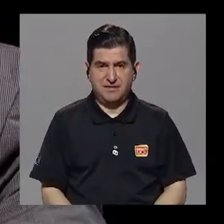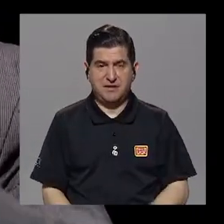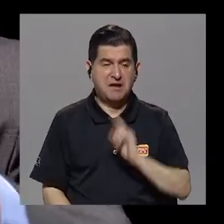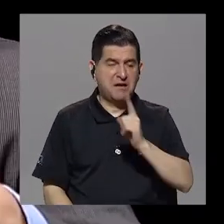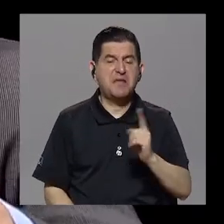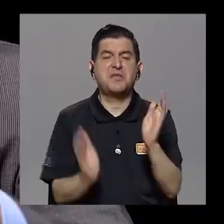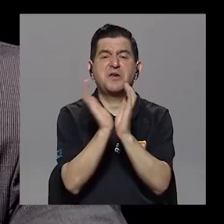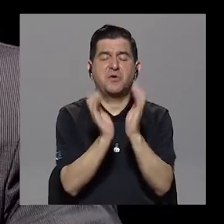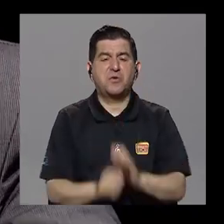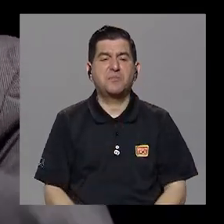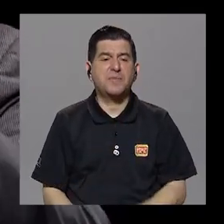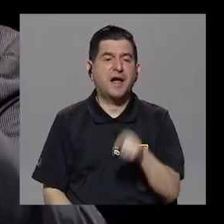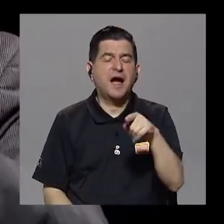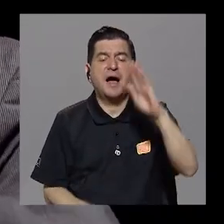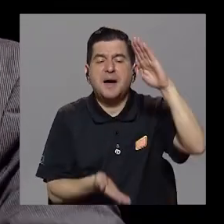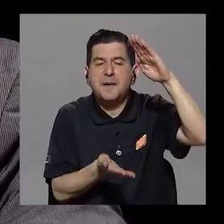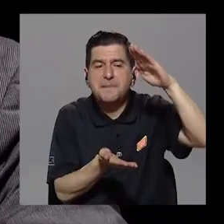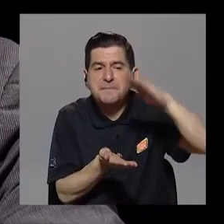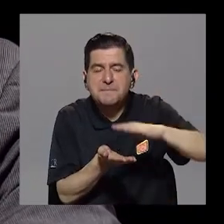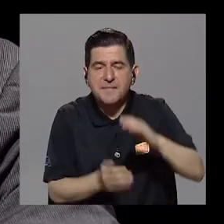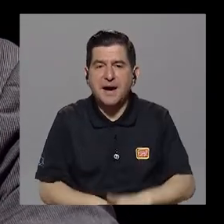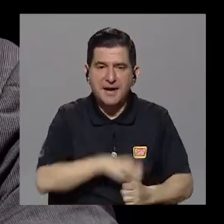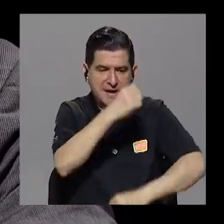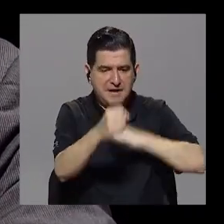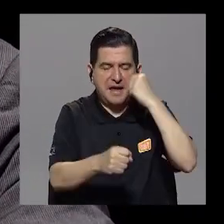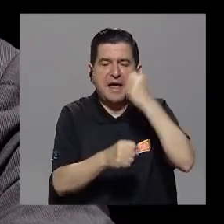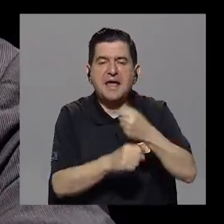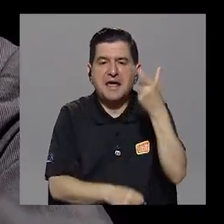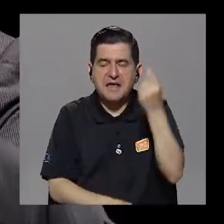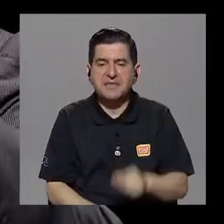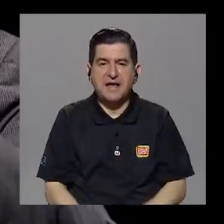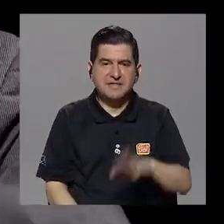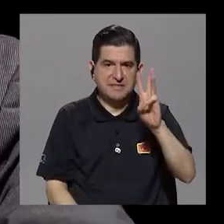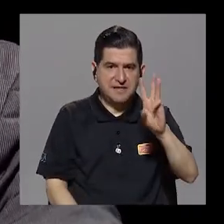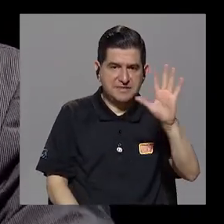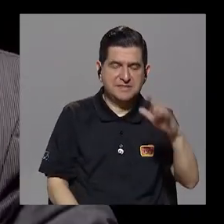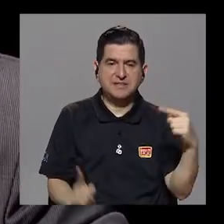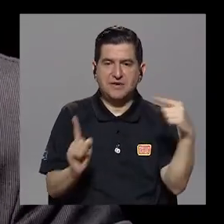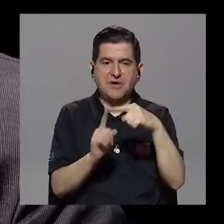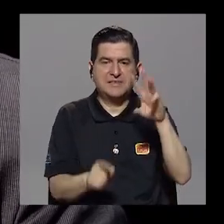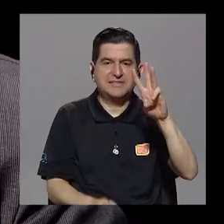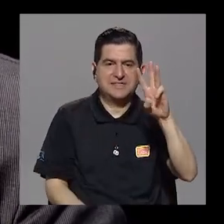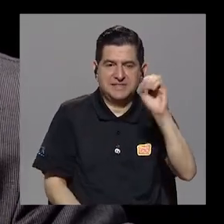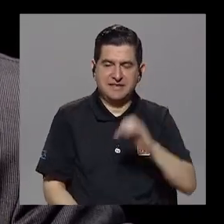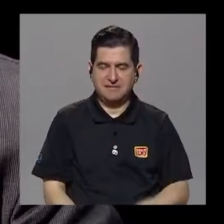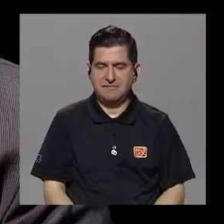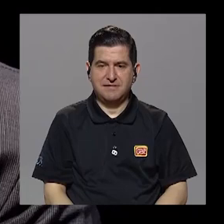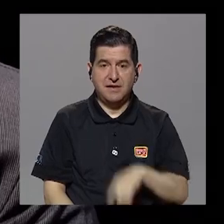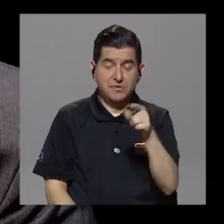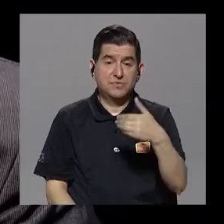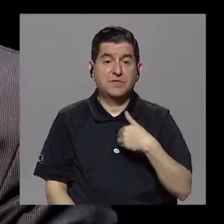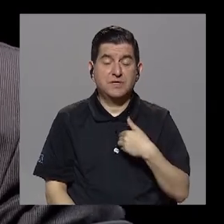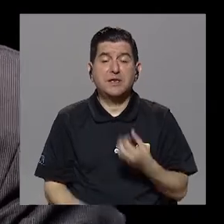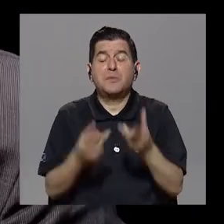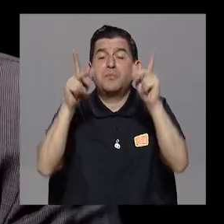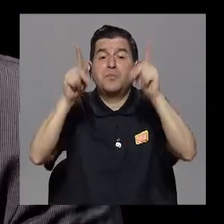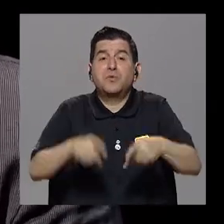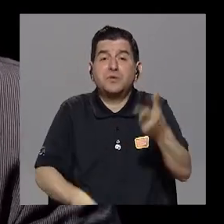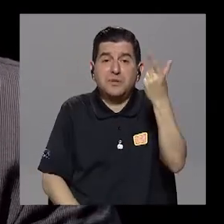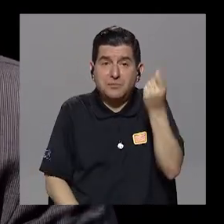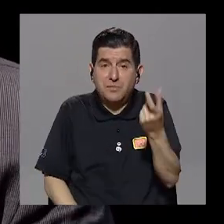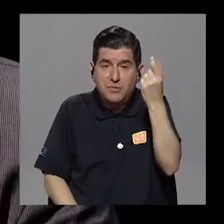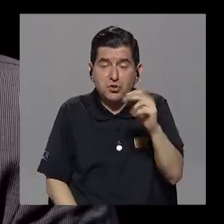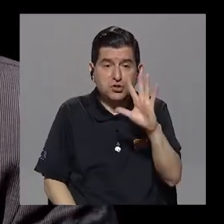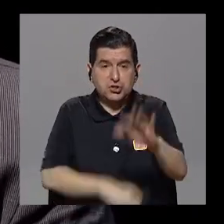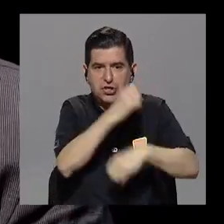fue llegar y decirle a la caja, caja, bájeme la edad de pensión de 65 a 60. Entonces tuviste un montón de gente